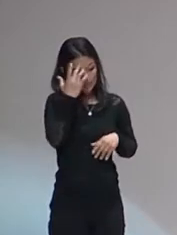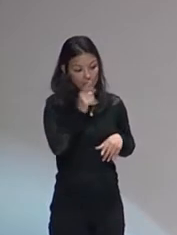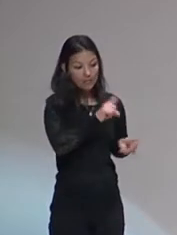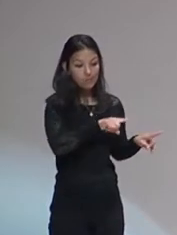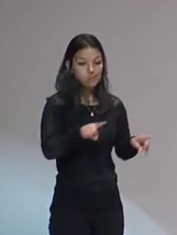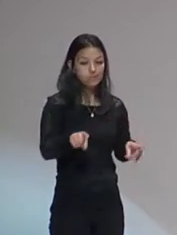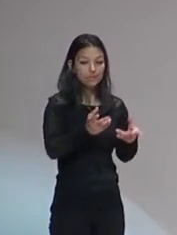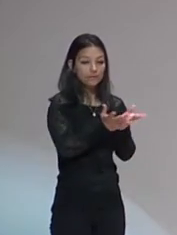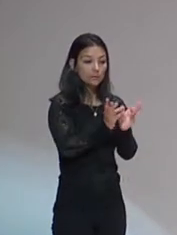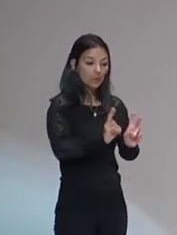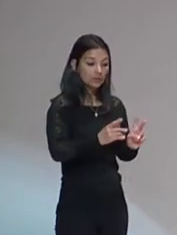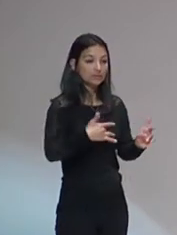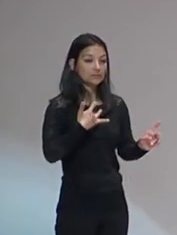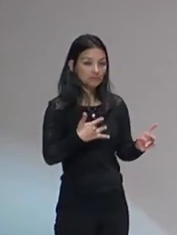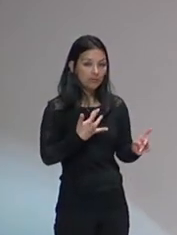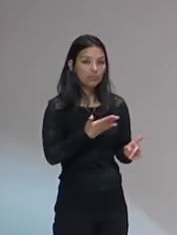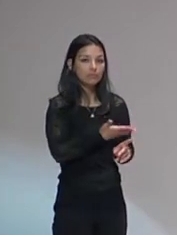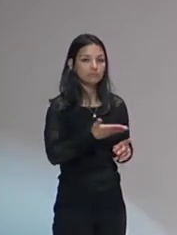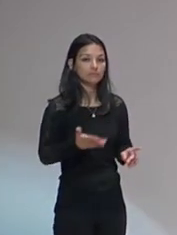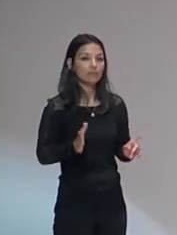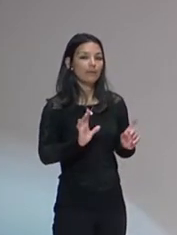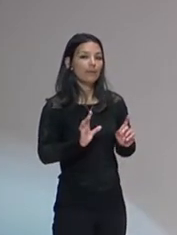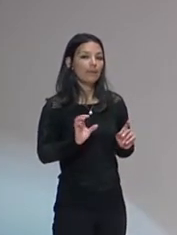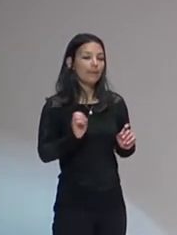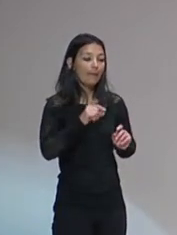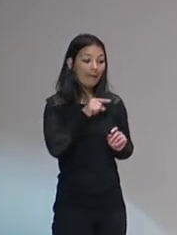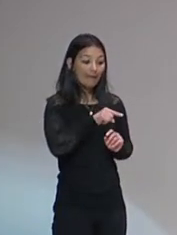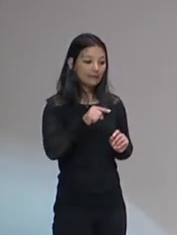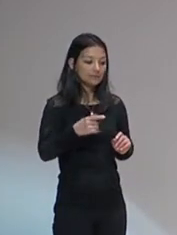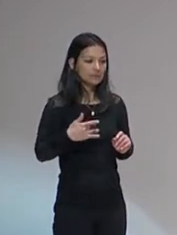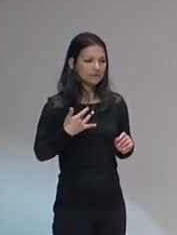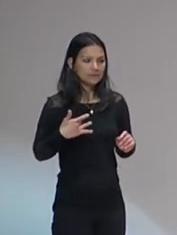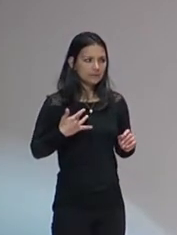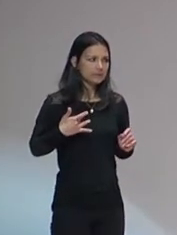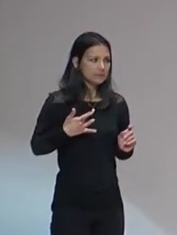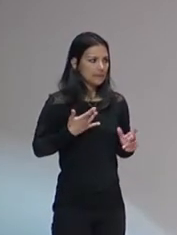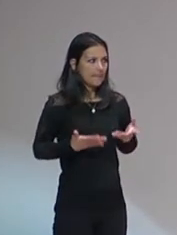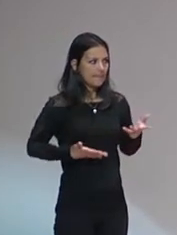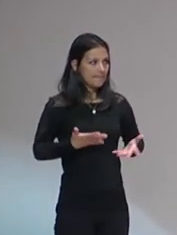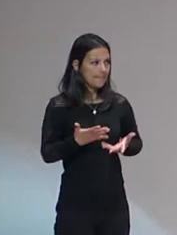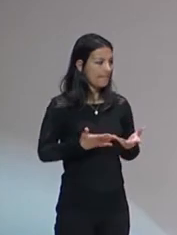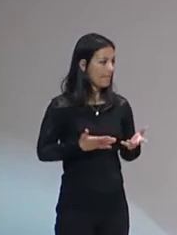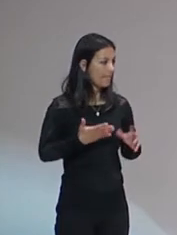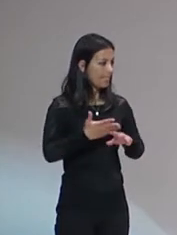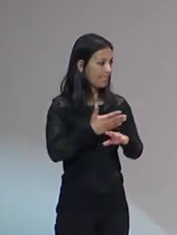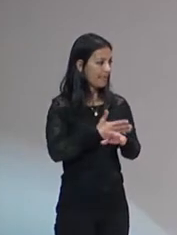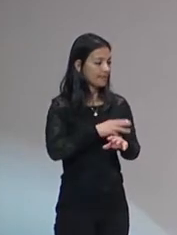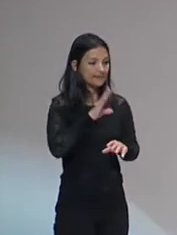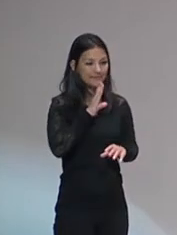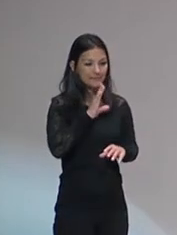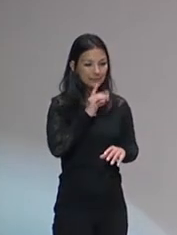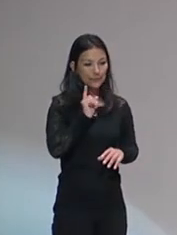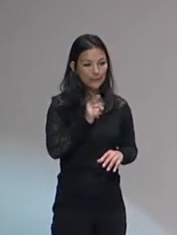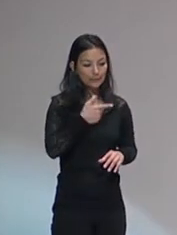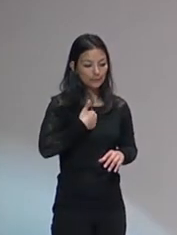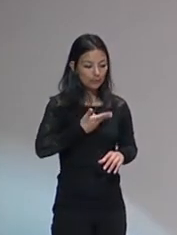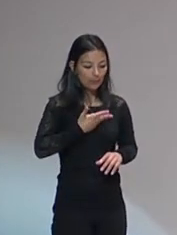sienten ese sentimiento que pudo tener la madre del hijo